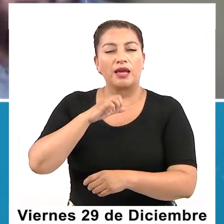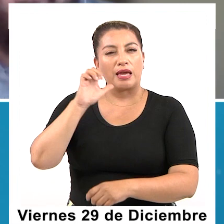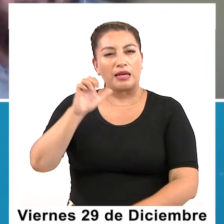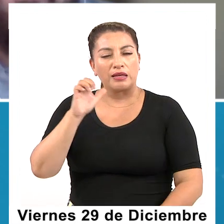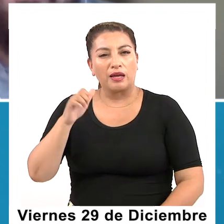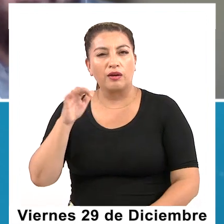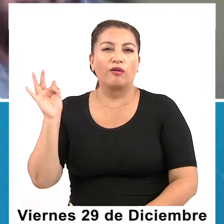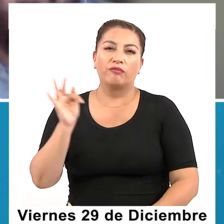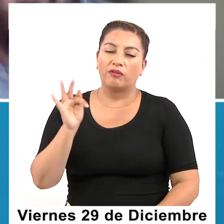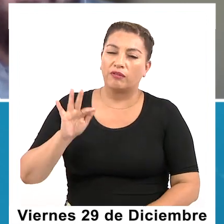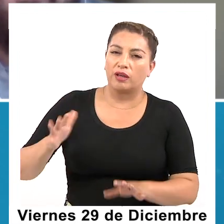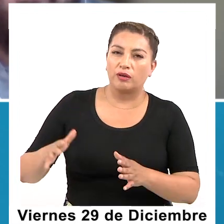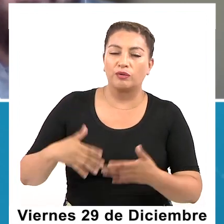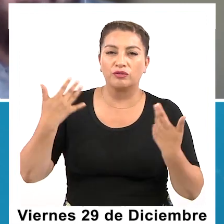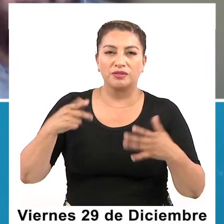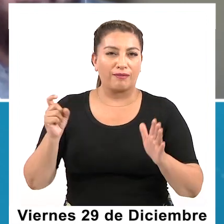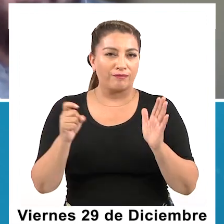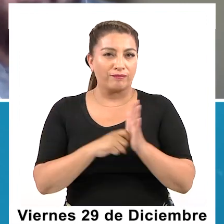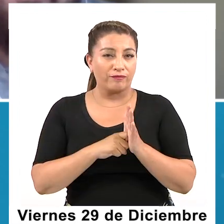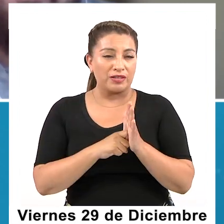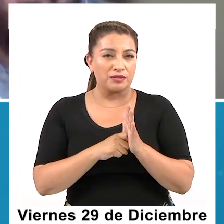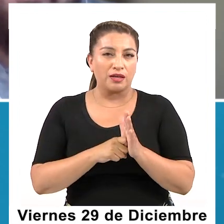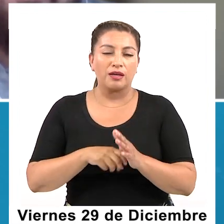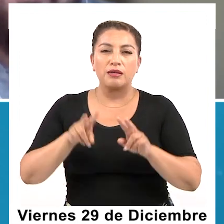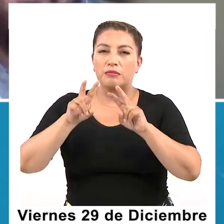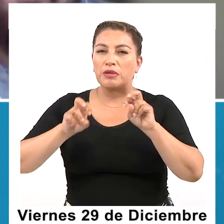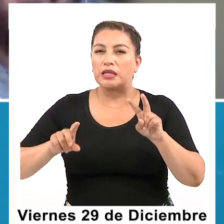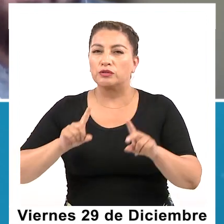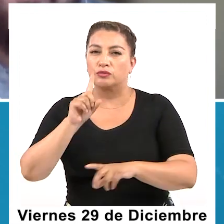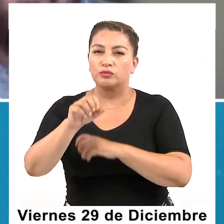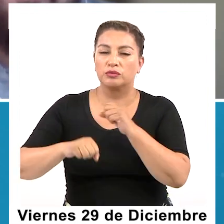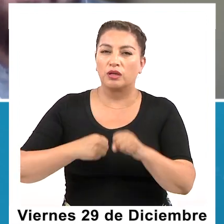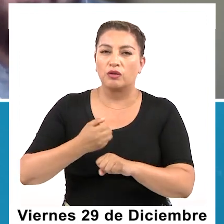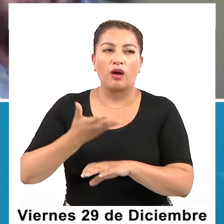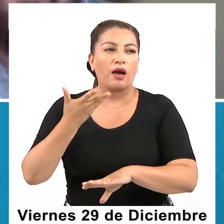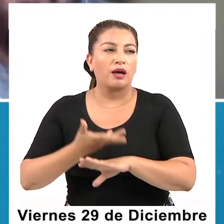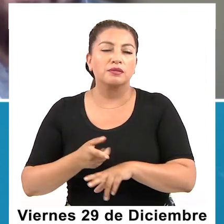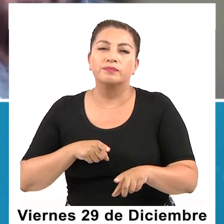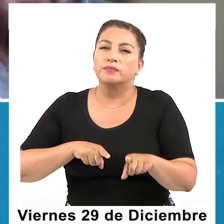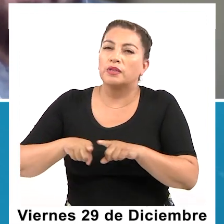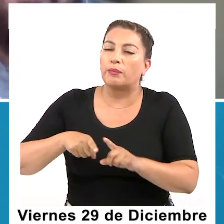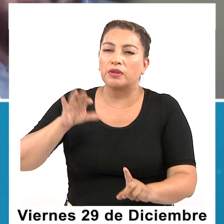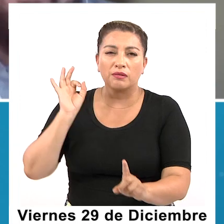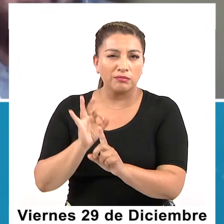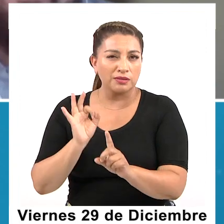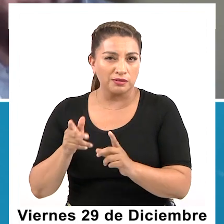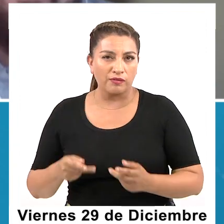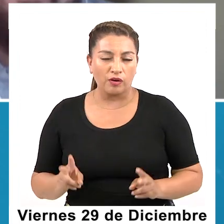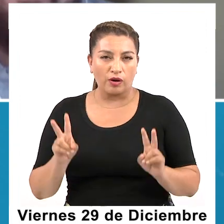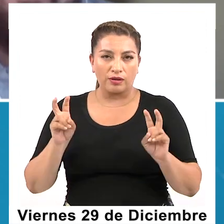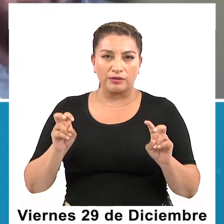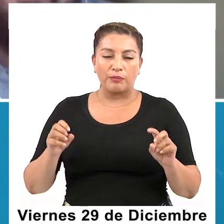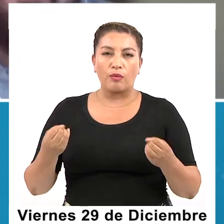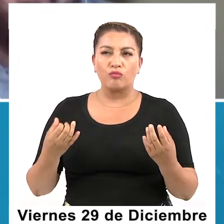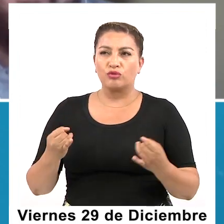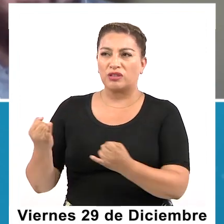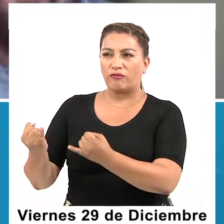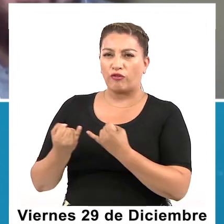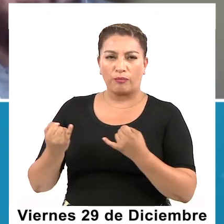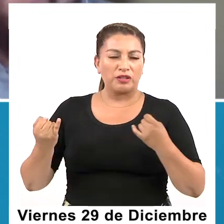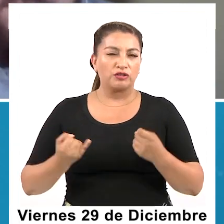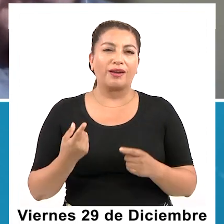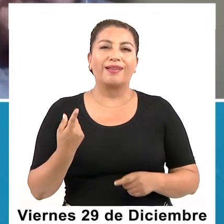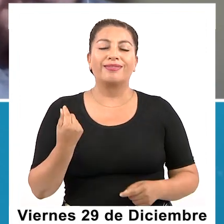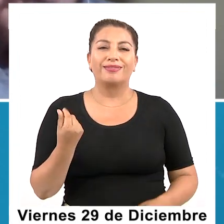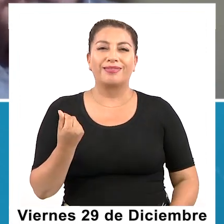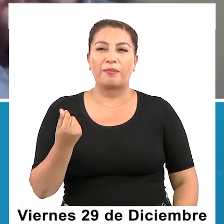se cumpla el plazo de investigación de un año, porque existen diligencias pendientes, particularmente lo que tiene que ver con el cruce de información bancaria,